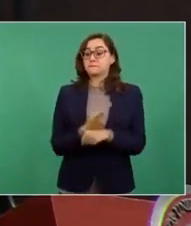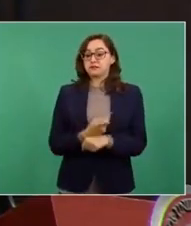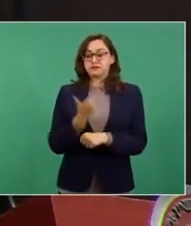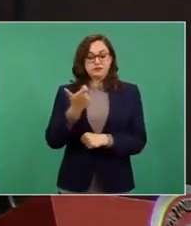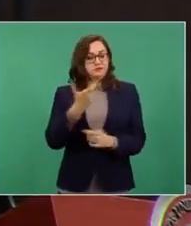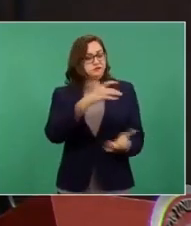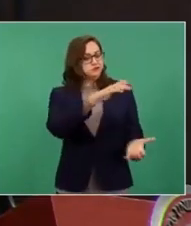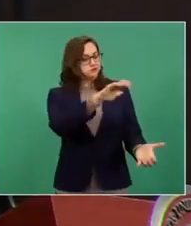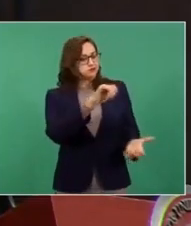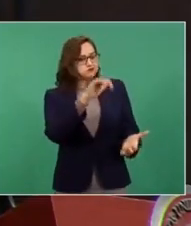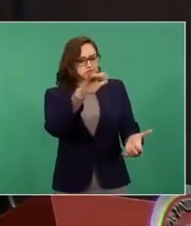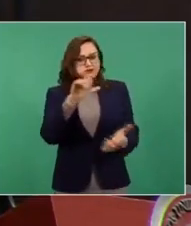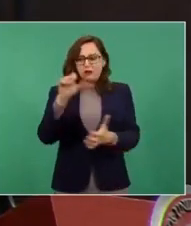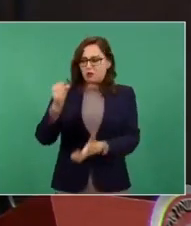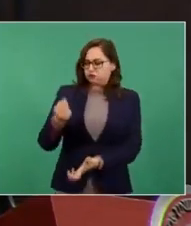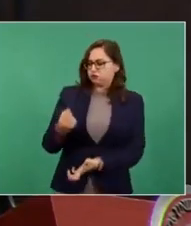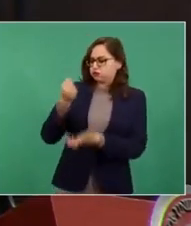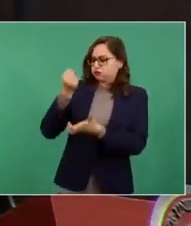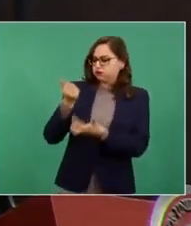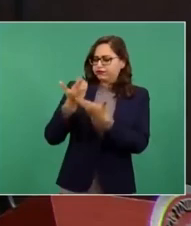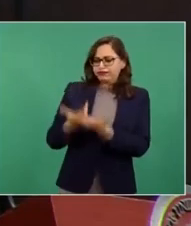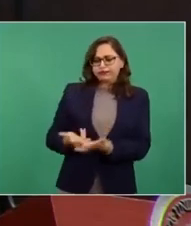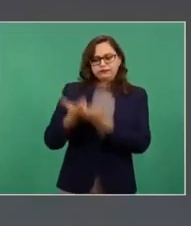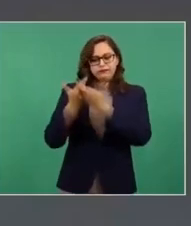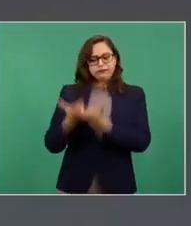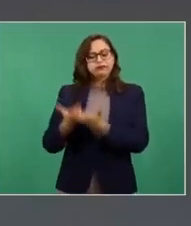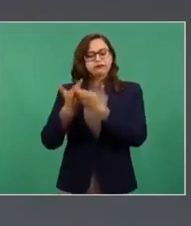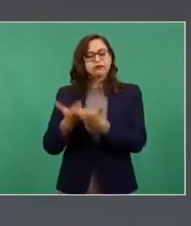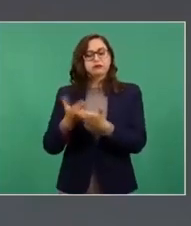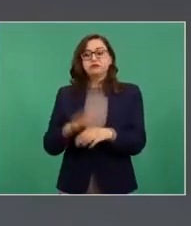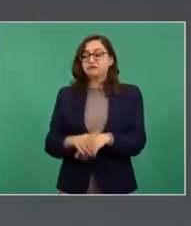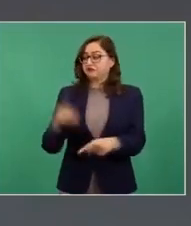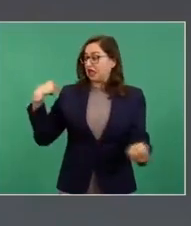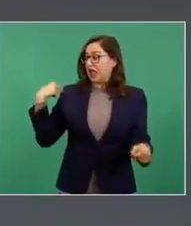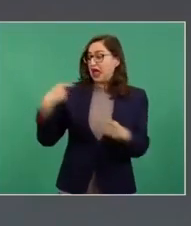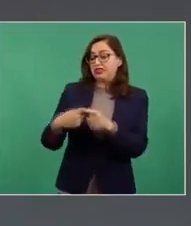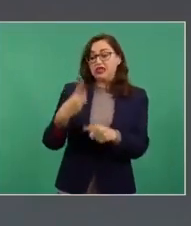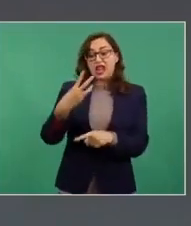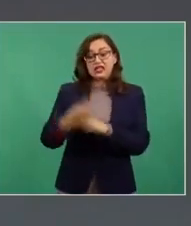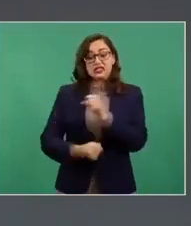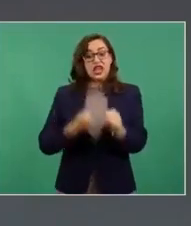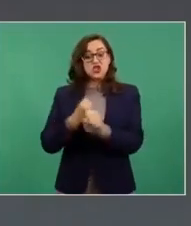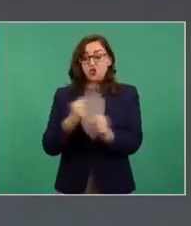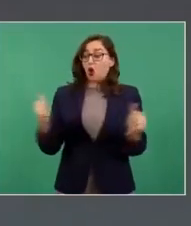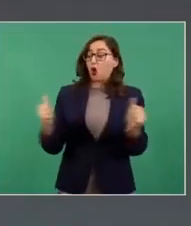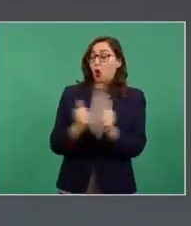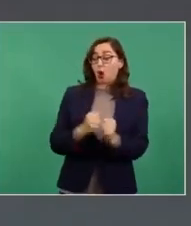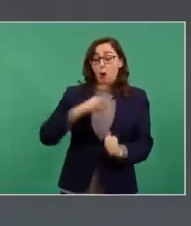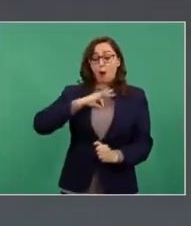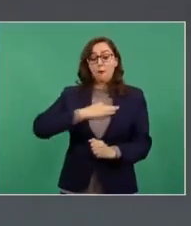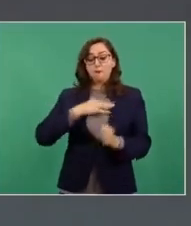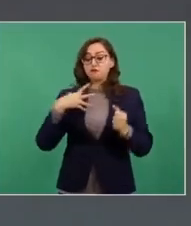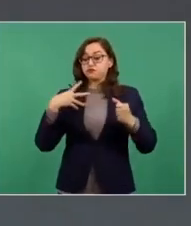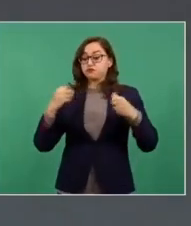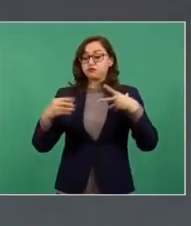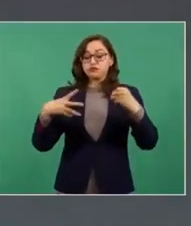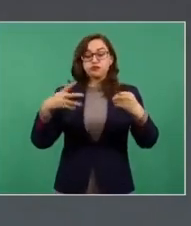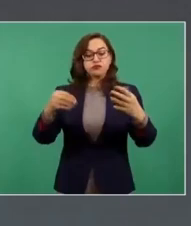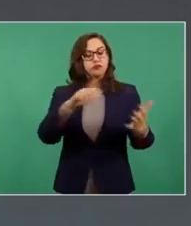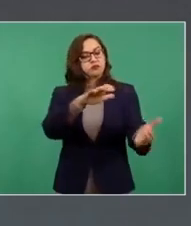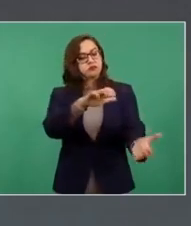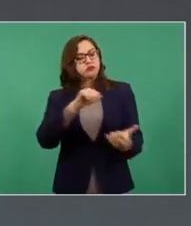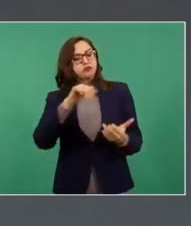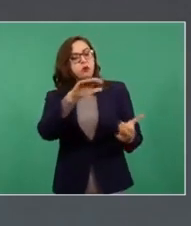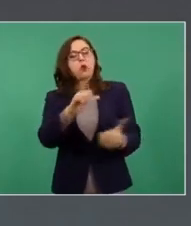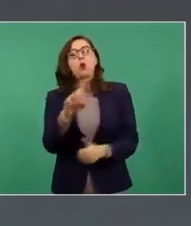pesar de la pandemia, en 3 años, aumentamos la recaudación en 400 mil millones de